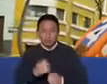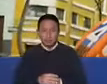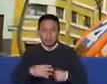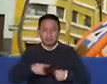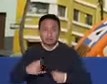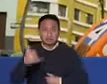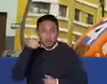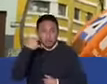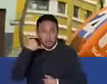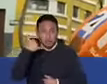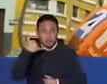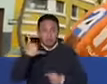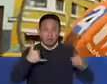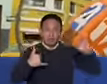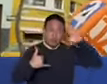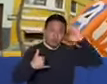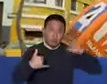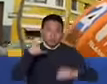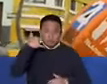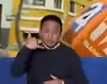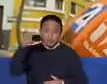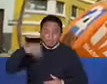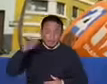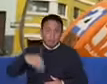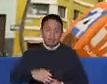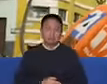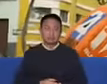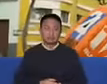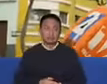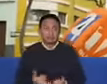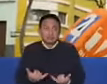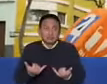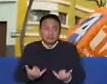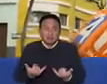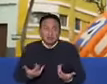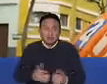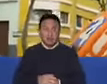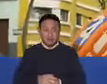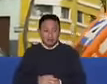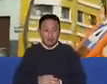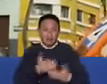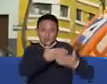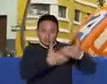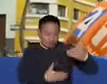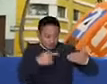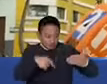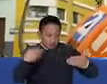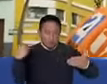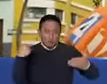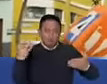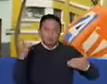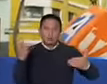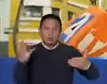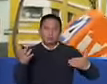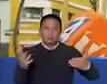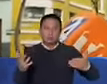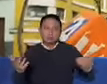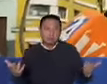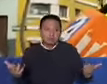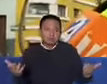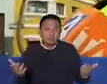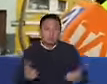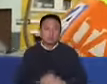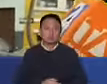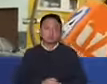mi teléfono y llamo al EQ911. Estamos levantando y resulta que no hay alertas por esta novedad del